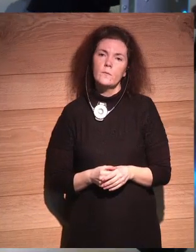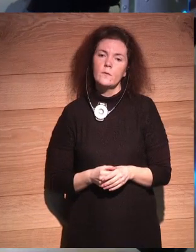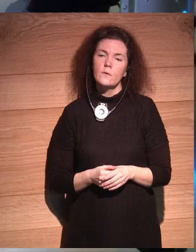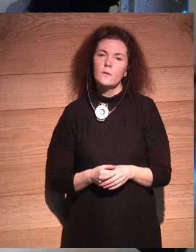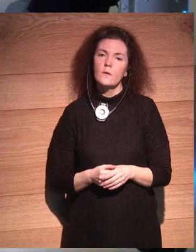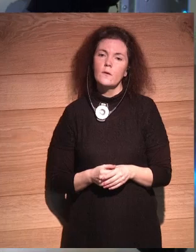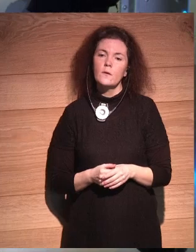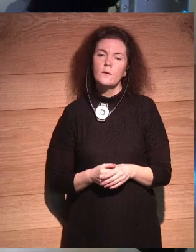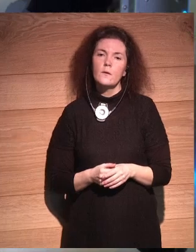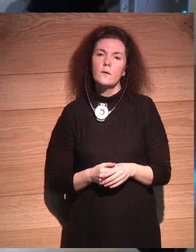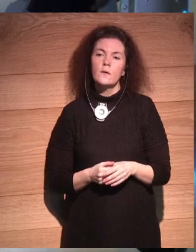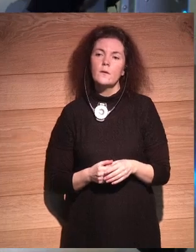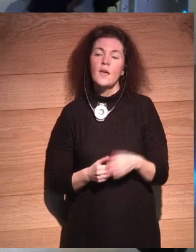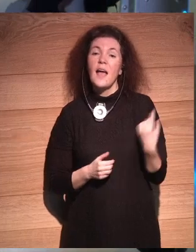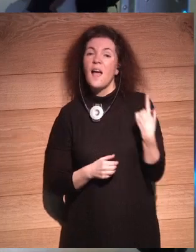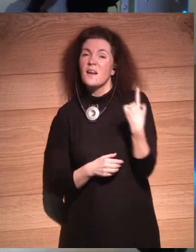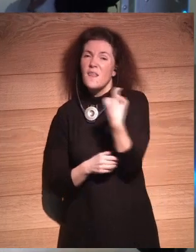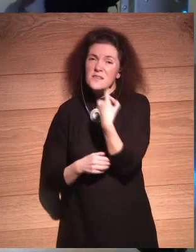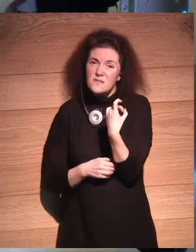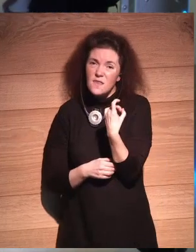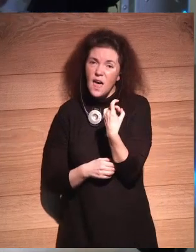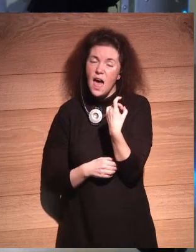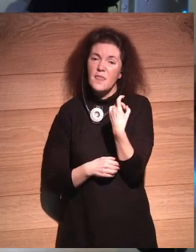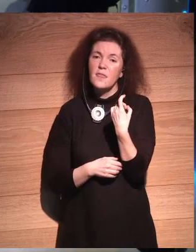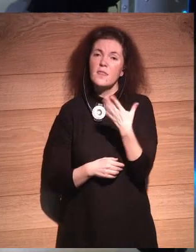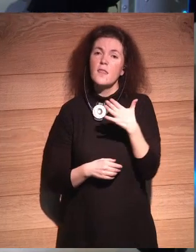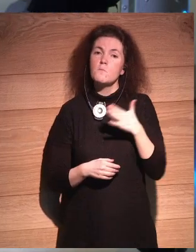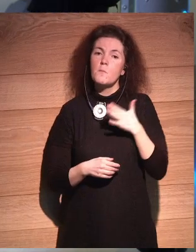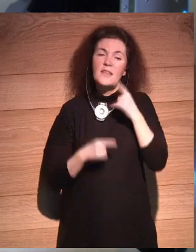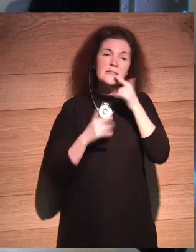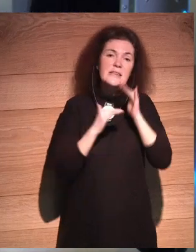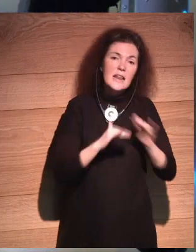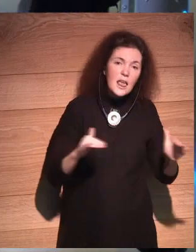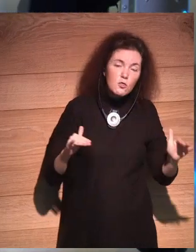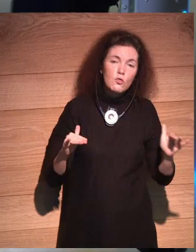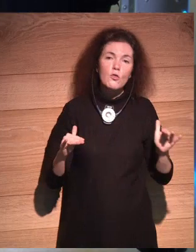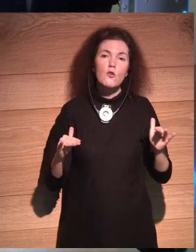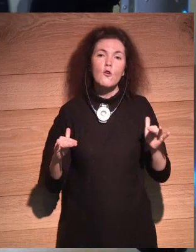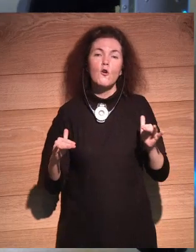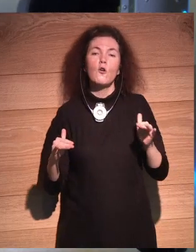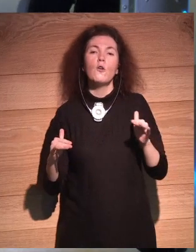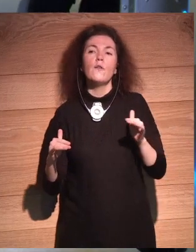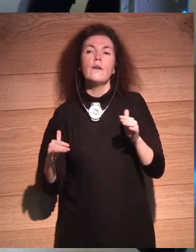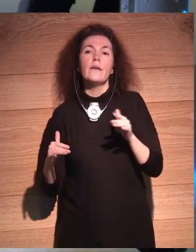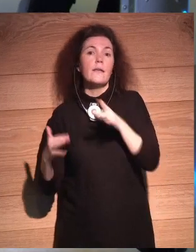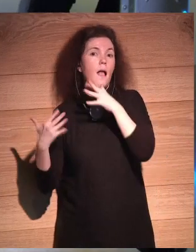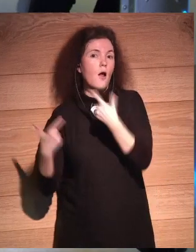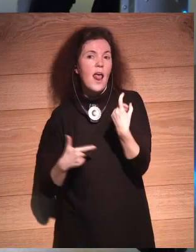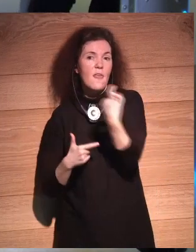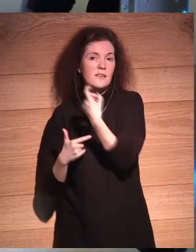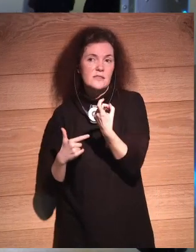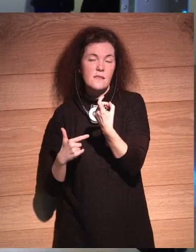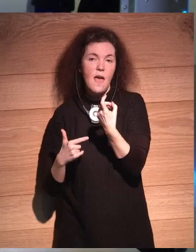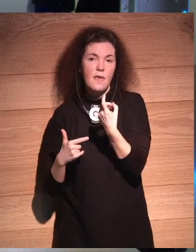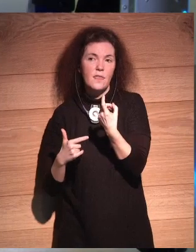¿Cómo se puede hacer compatible esa necesidad de propiciar el silencio existencial con la actual necesidad de